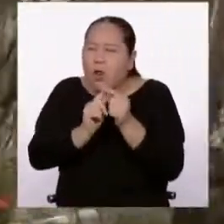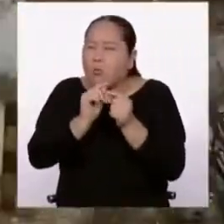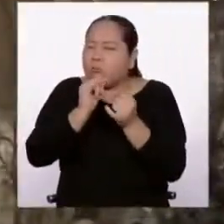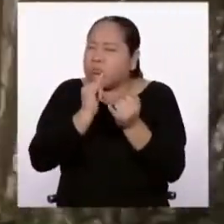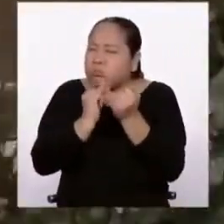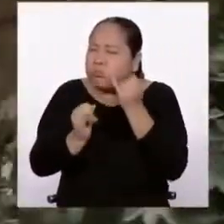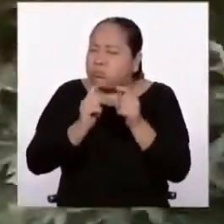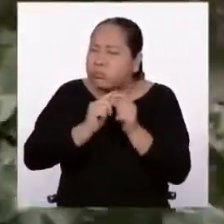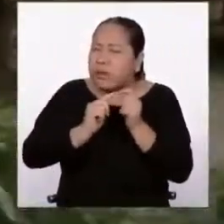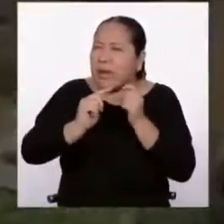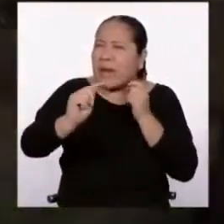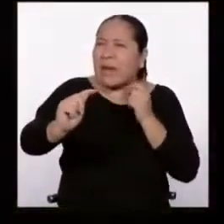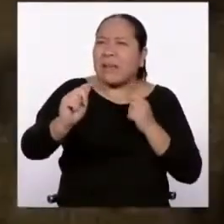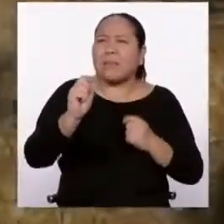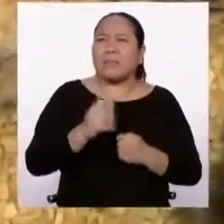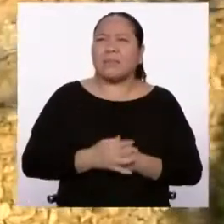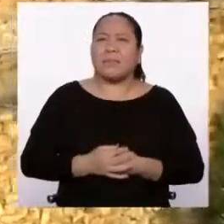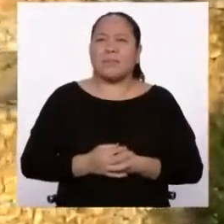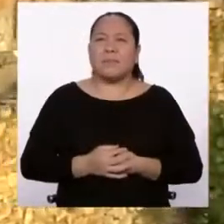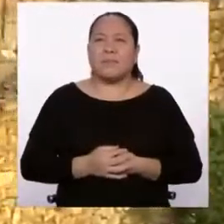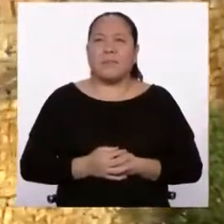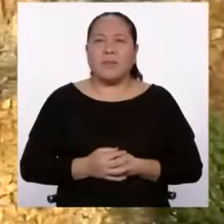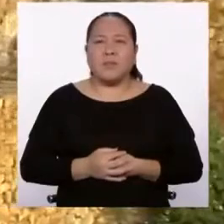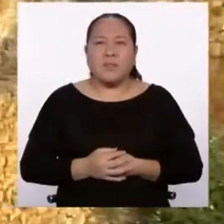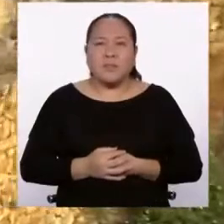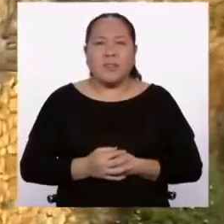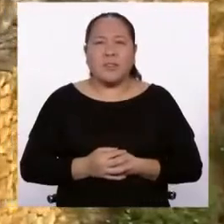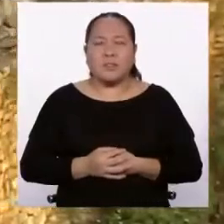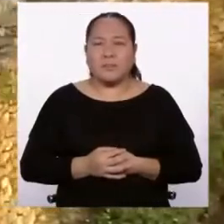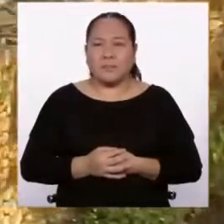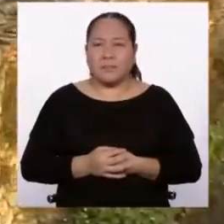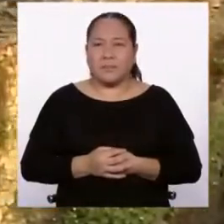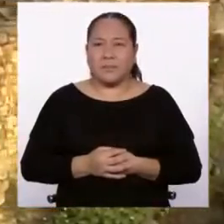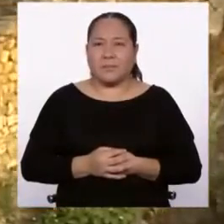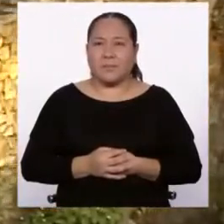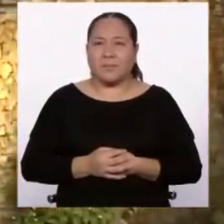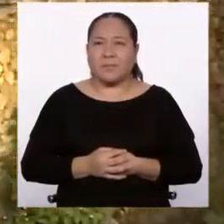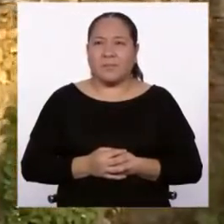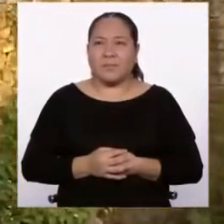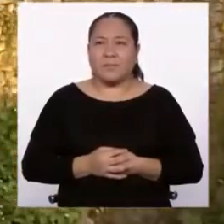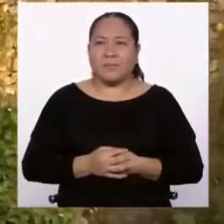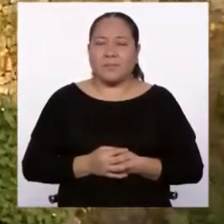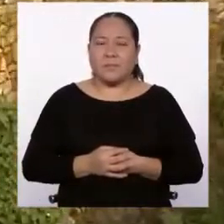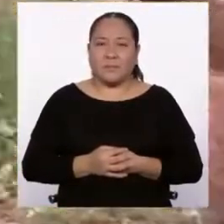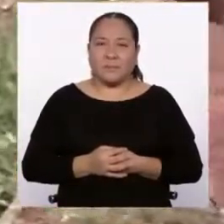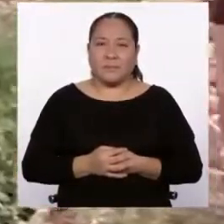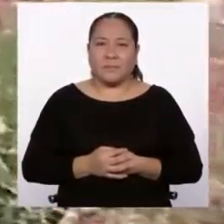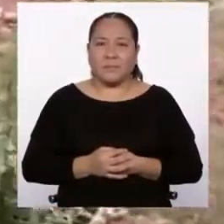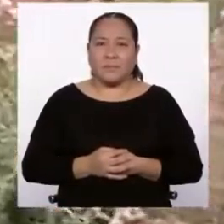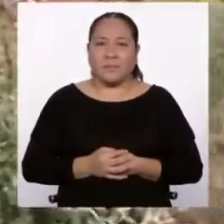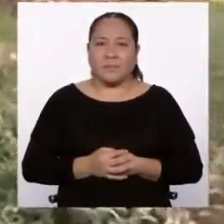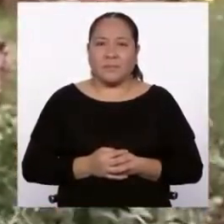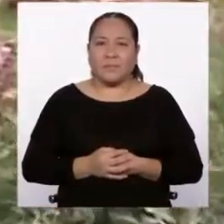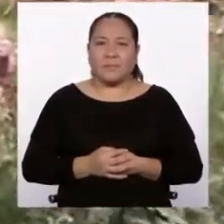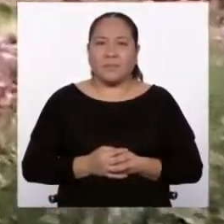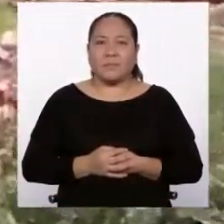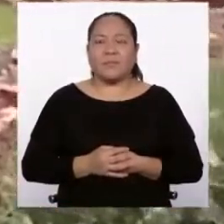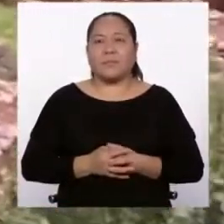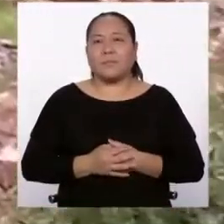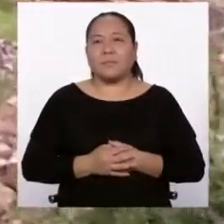país. En el Perú antiguo, esto fue posible gracias al Capac Ñan o Camino